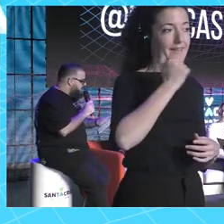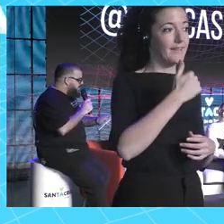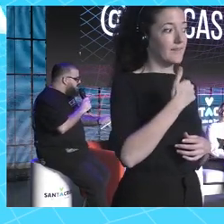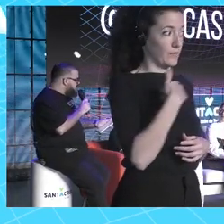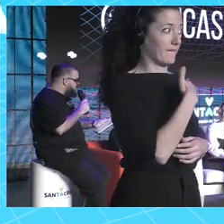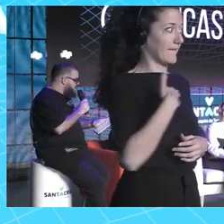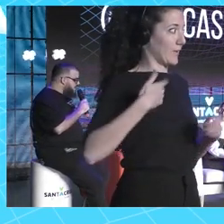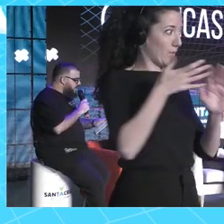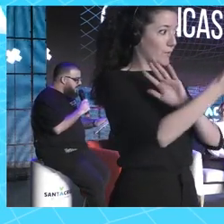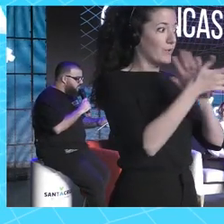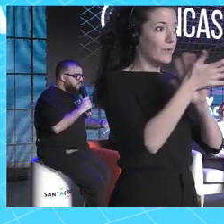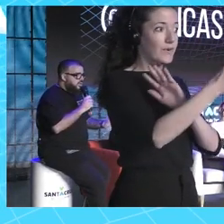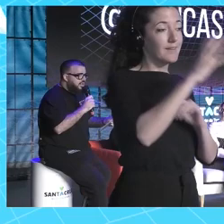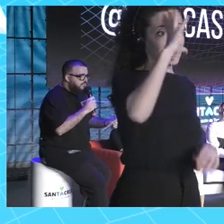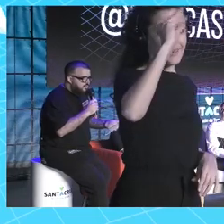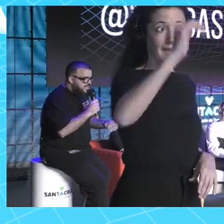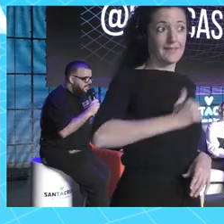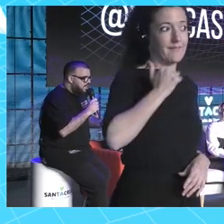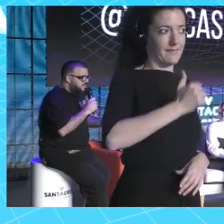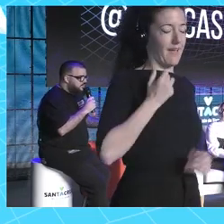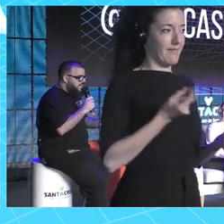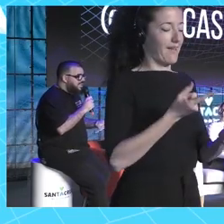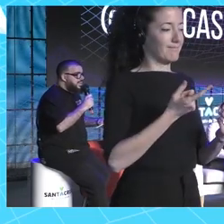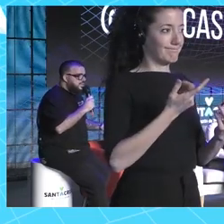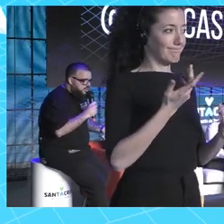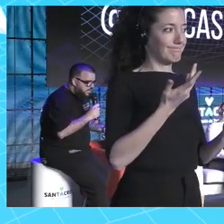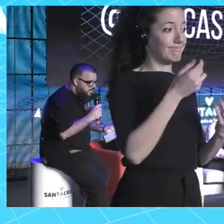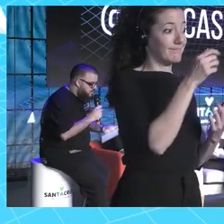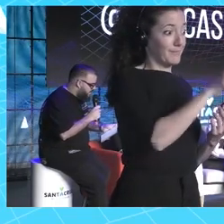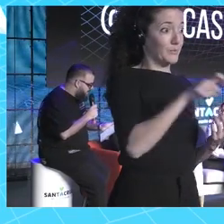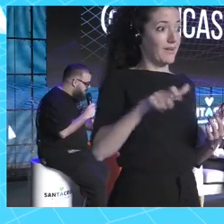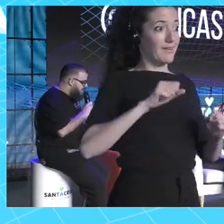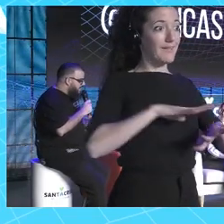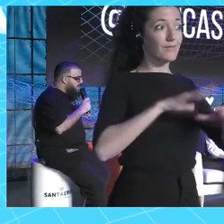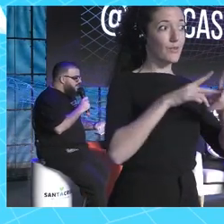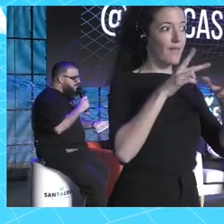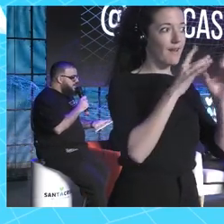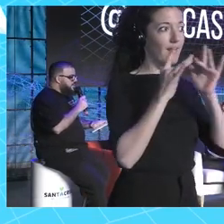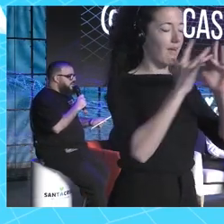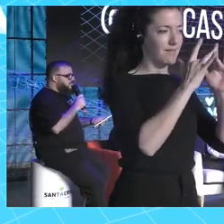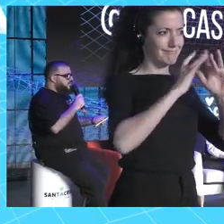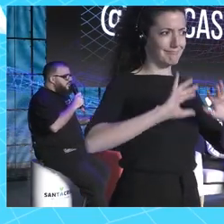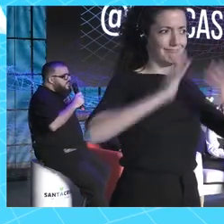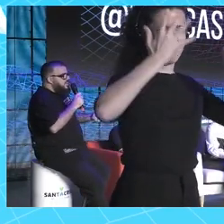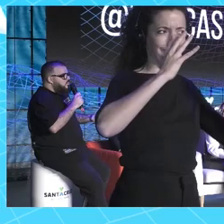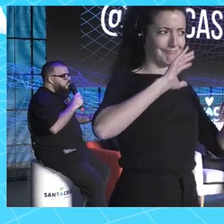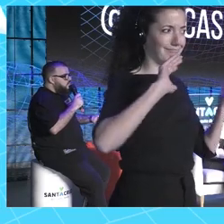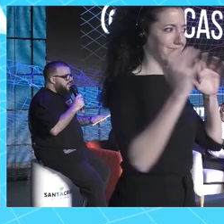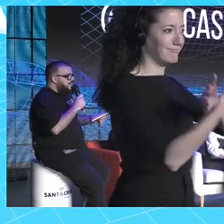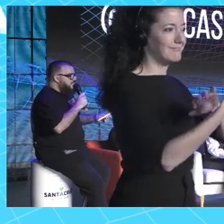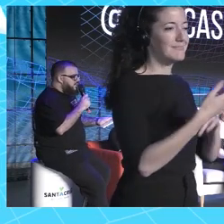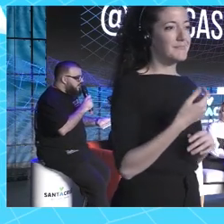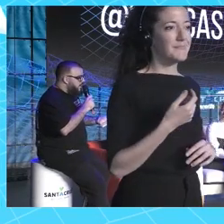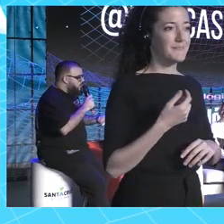pues que la Inteligencia artificial ha revolucionado la forma en que las personas interactúan en redes sociales tal es así que Debemos entender como